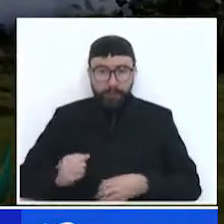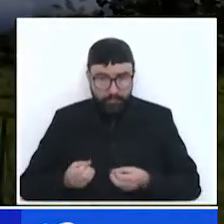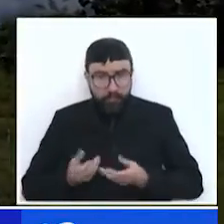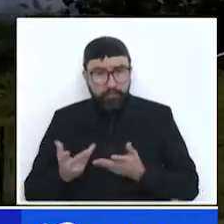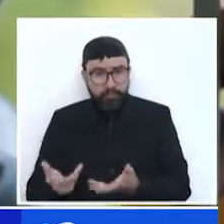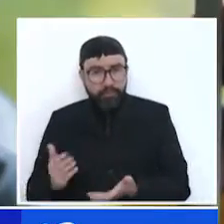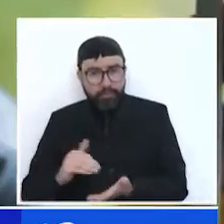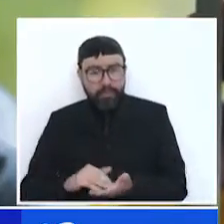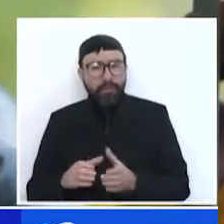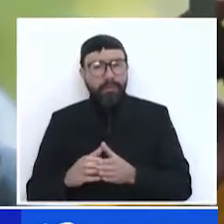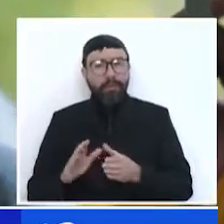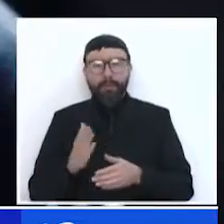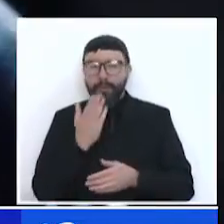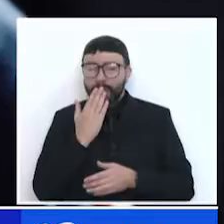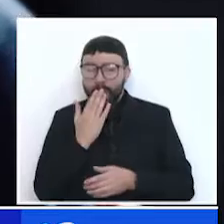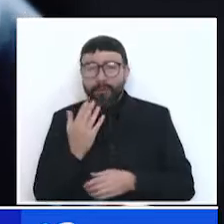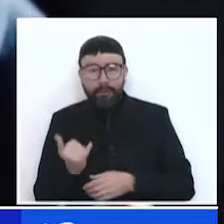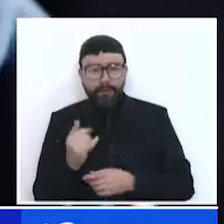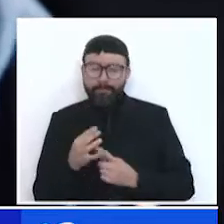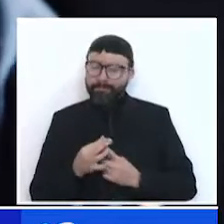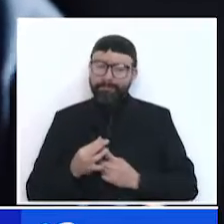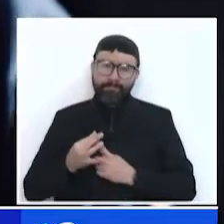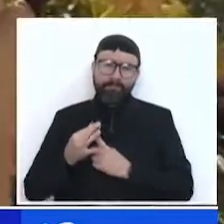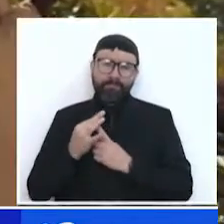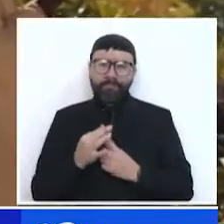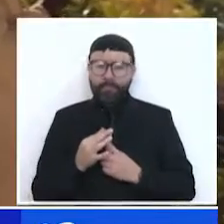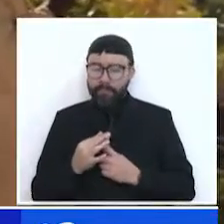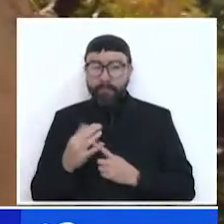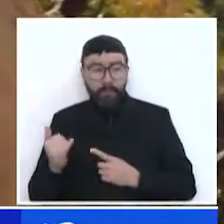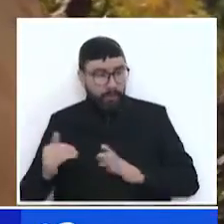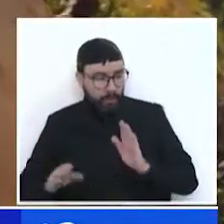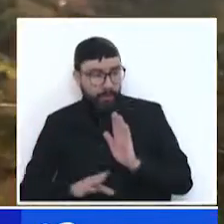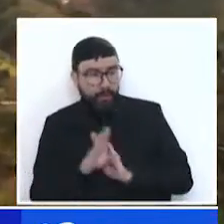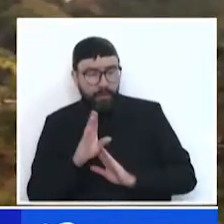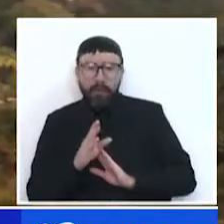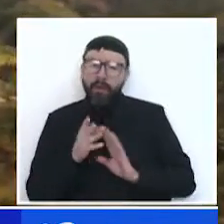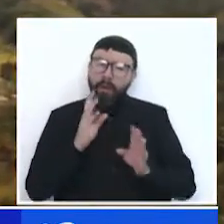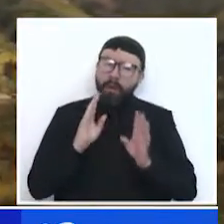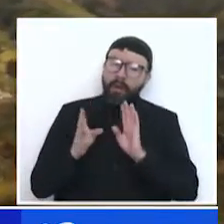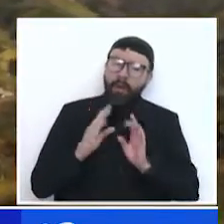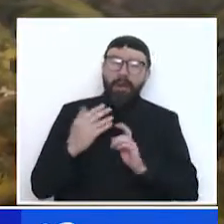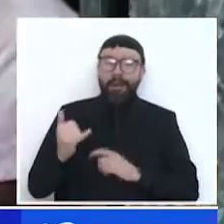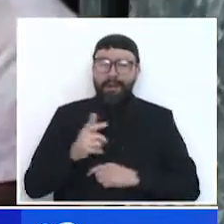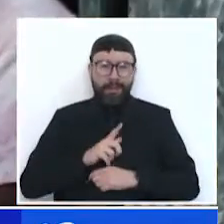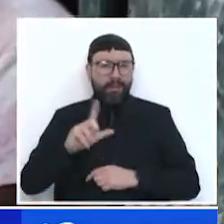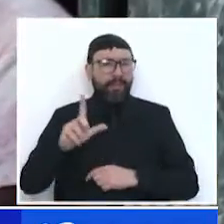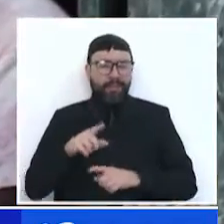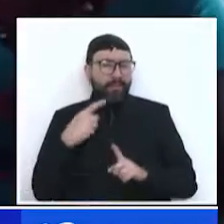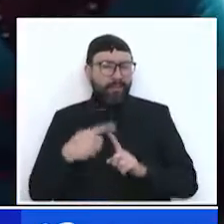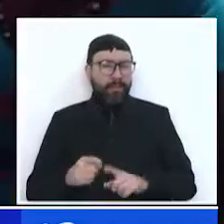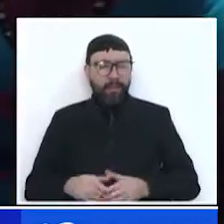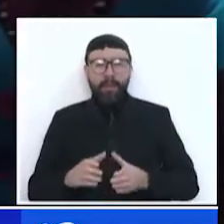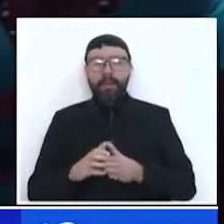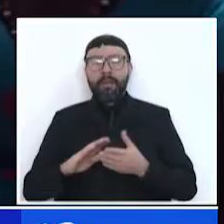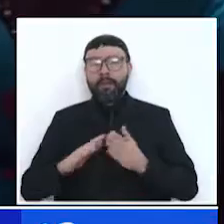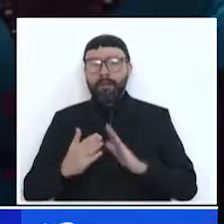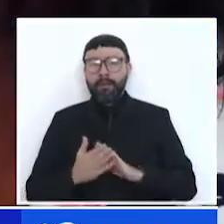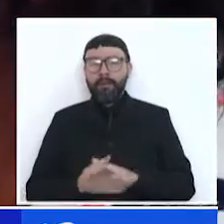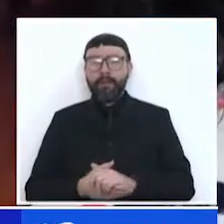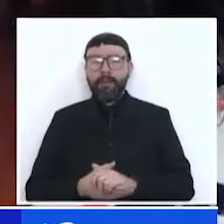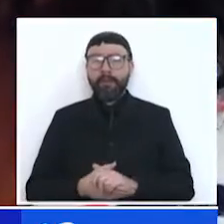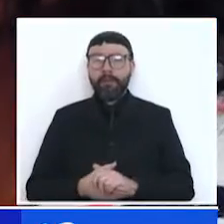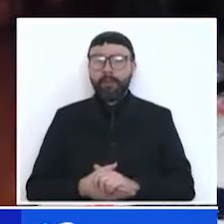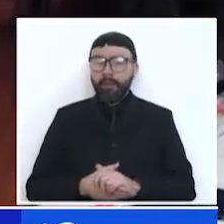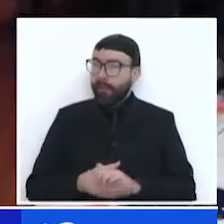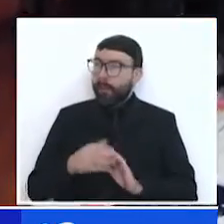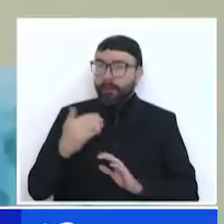ciudad fueron el eje central y parte de los avances en los diálogos con líderes de diferentes comunidades. Recordar que ellos pues estaban